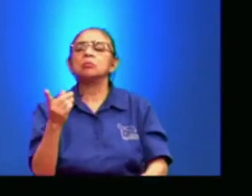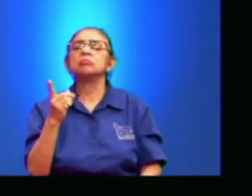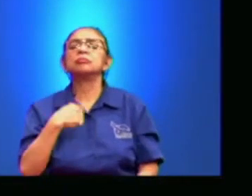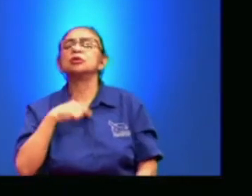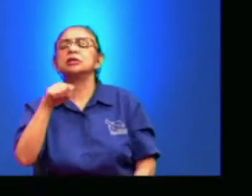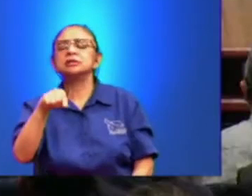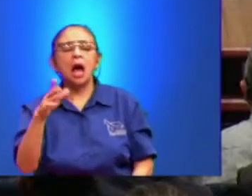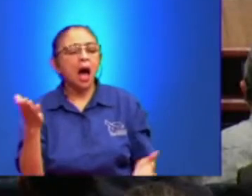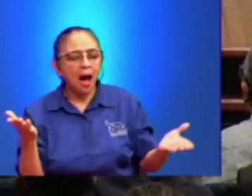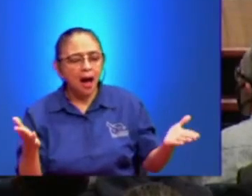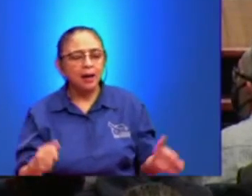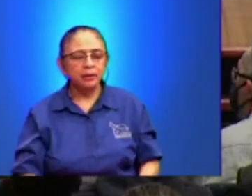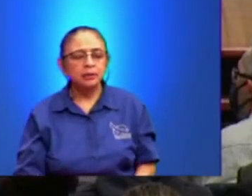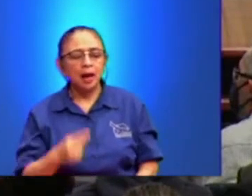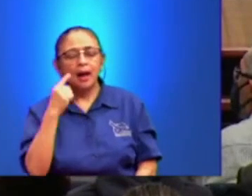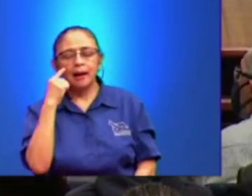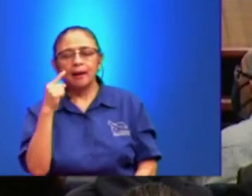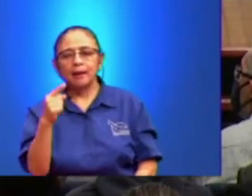allá